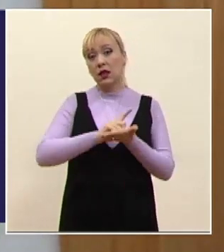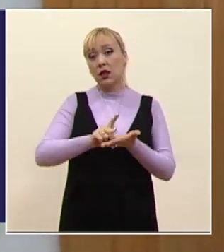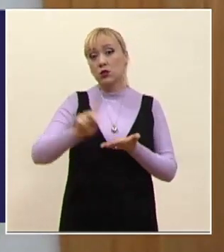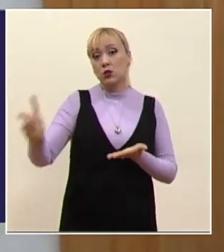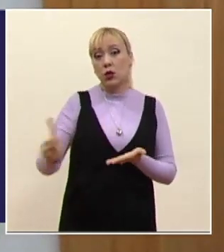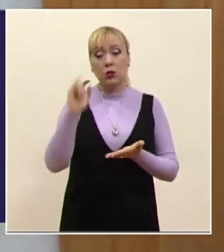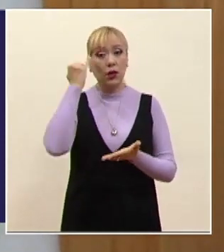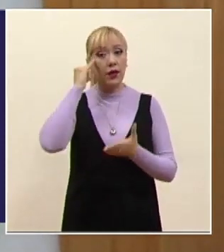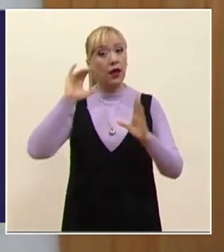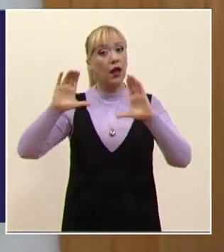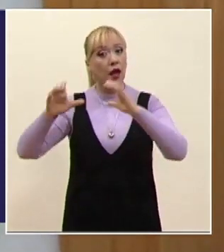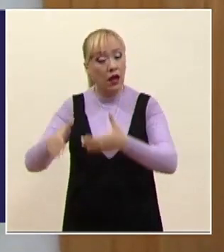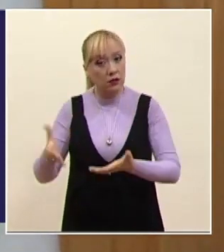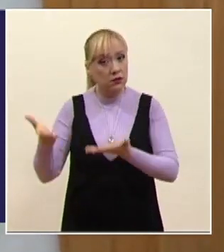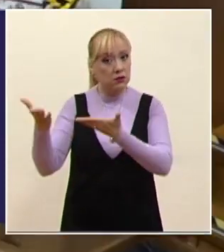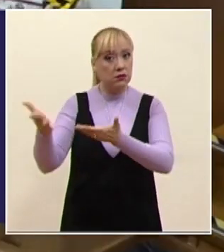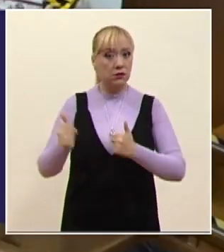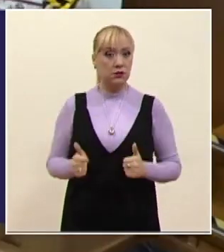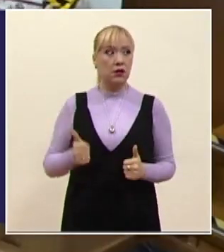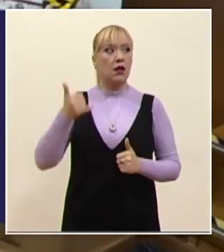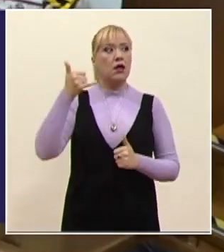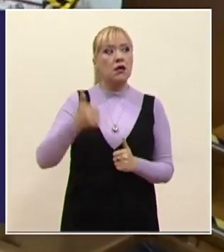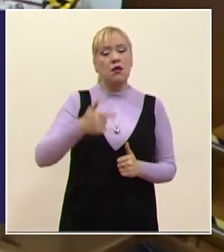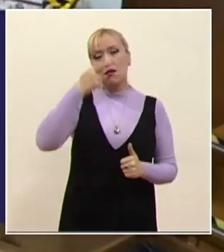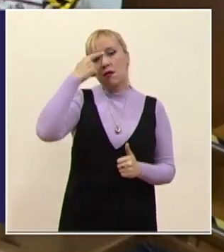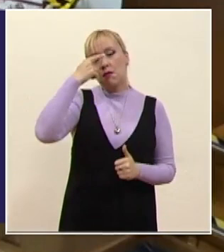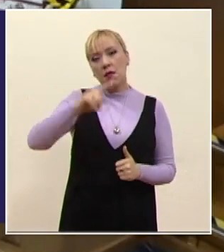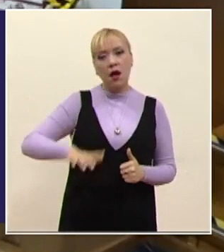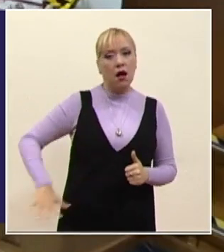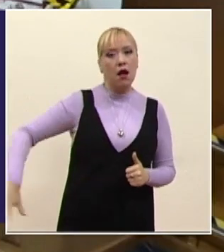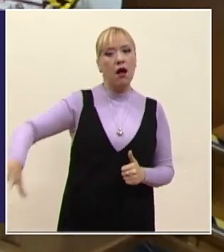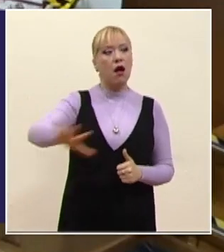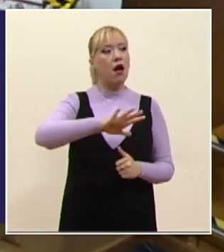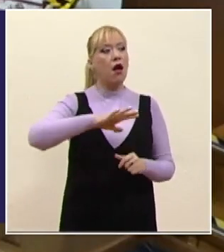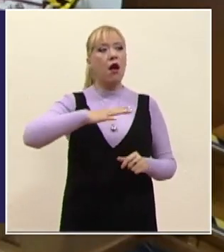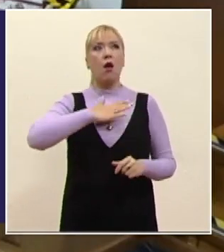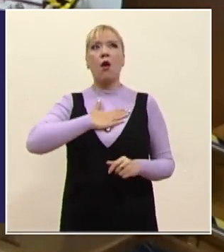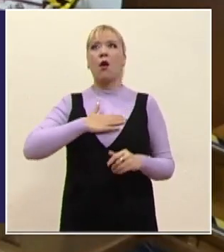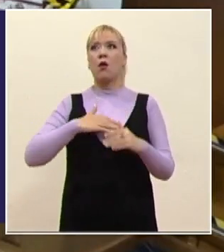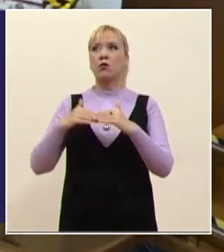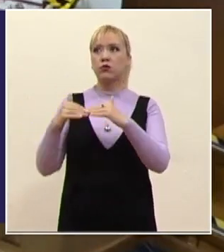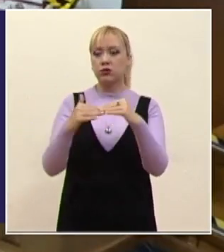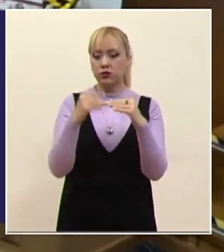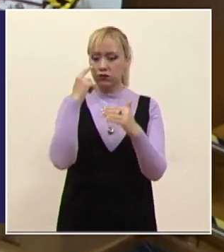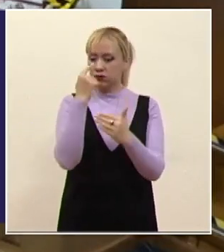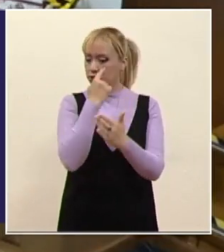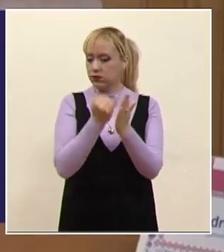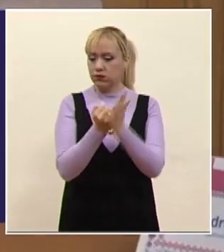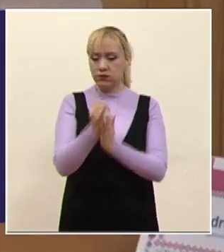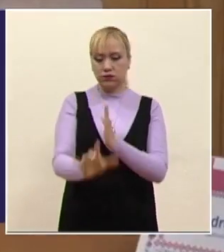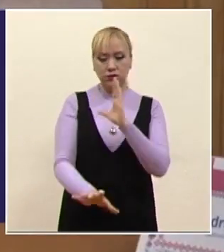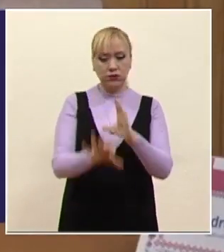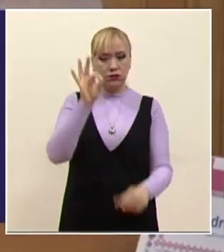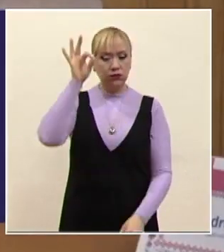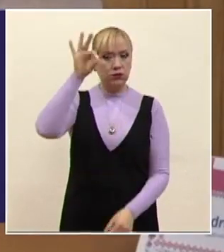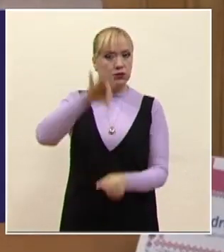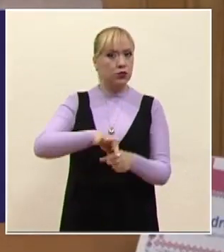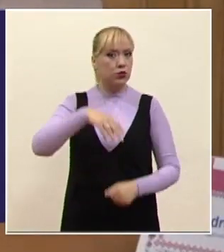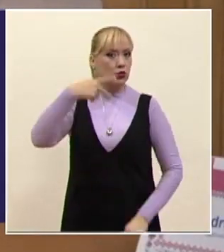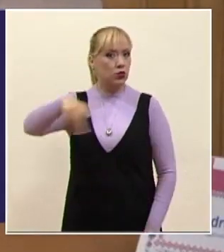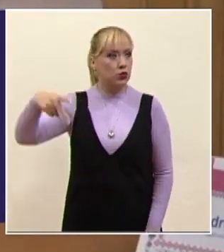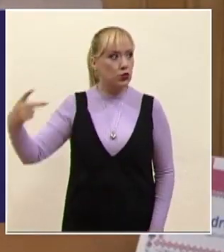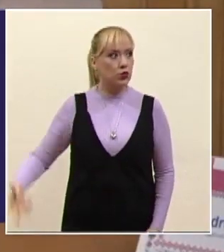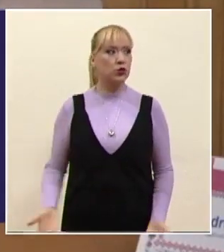pueblos indígenas y que contribuyan a la gobernabilidad democrática y al Estado de Derecho en general, incluyendo su